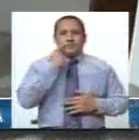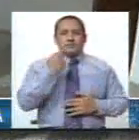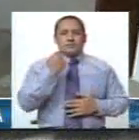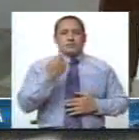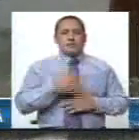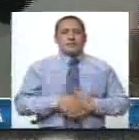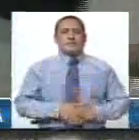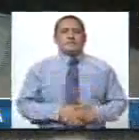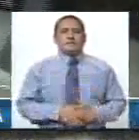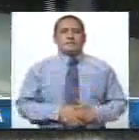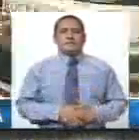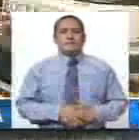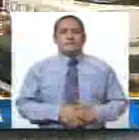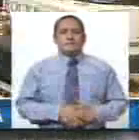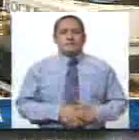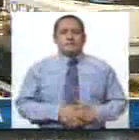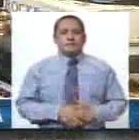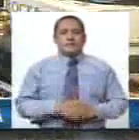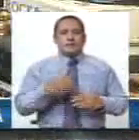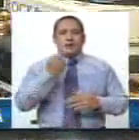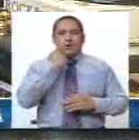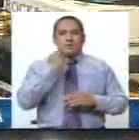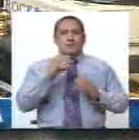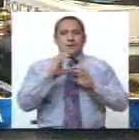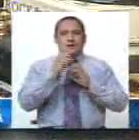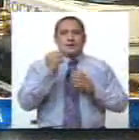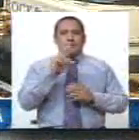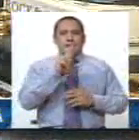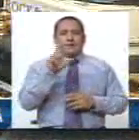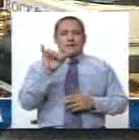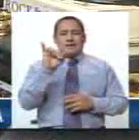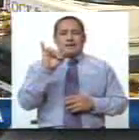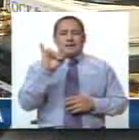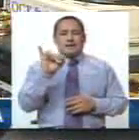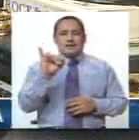Crucillat. Gary Guanilo, ¿no?